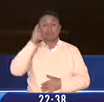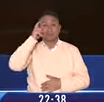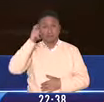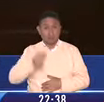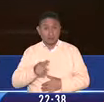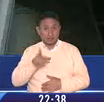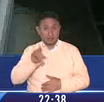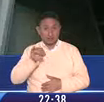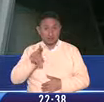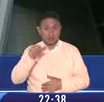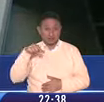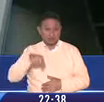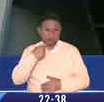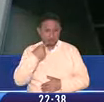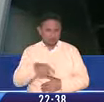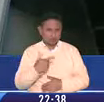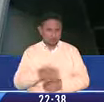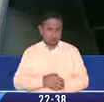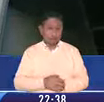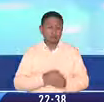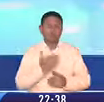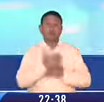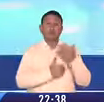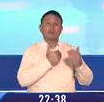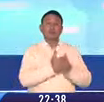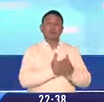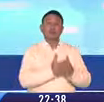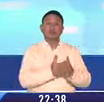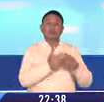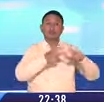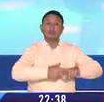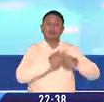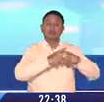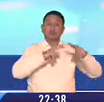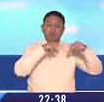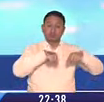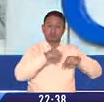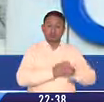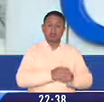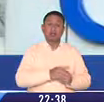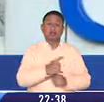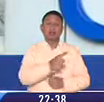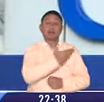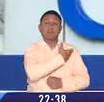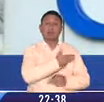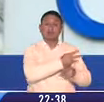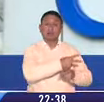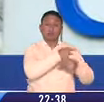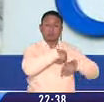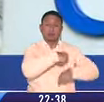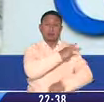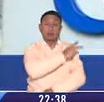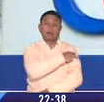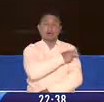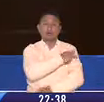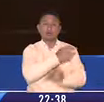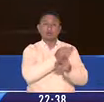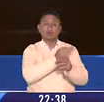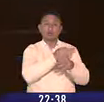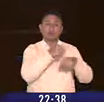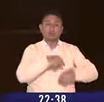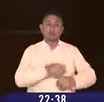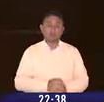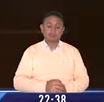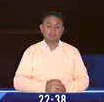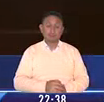general del Estado, también anunció un proceso contra Terán, varios vocales y funcionarios de la Judicatura, para que